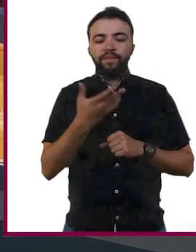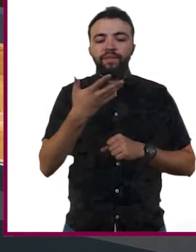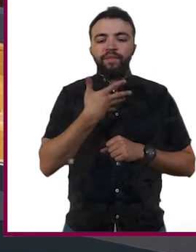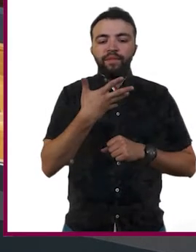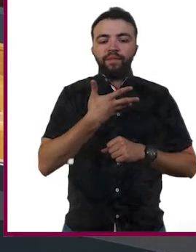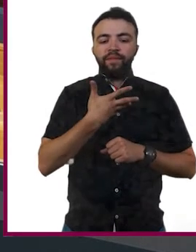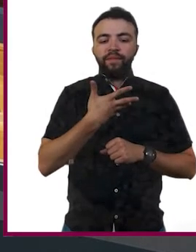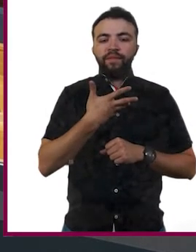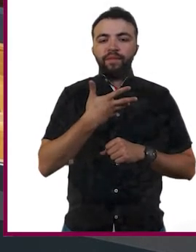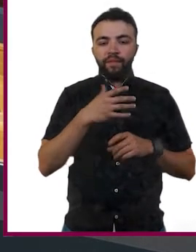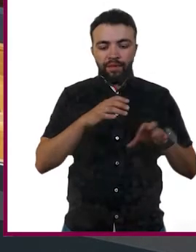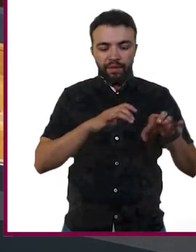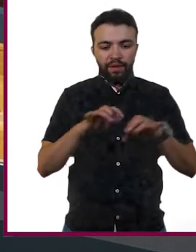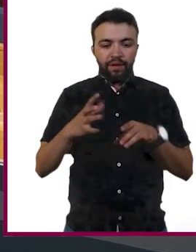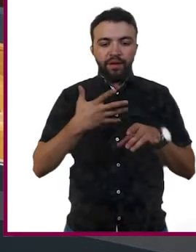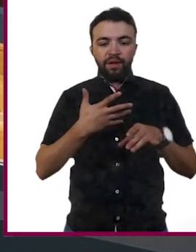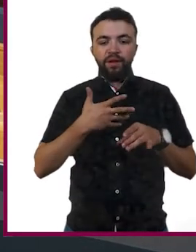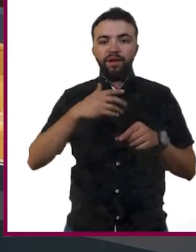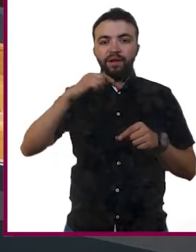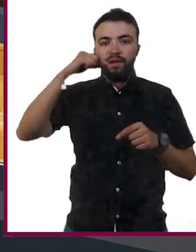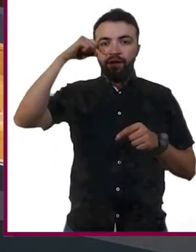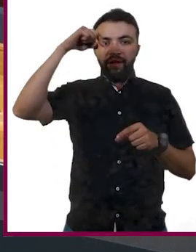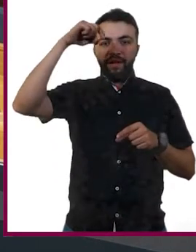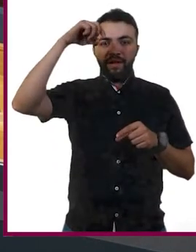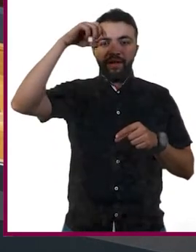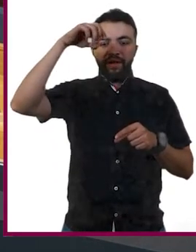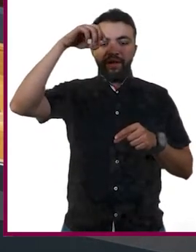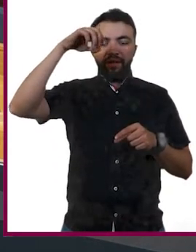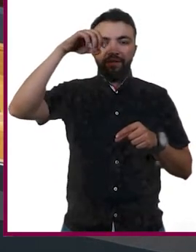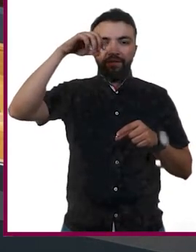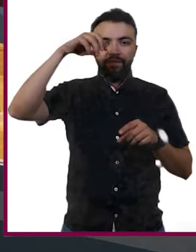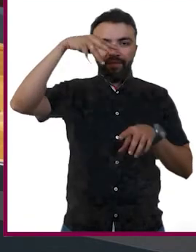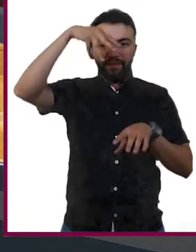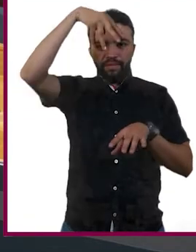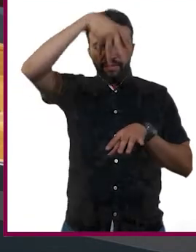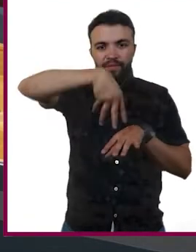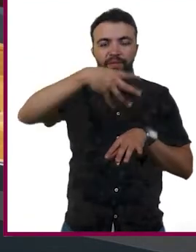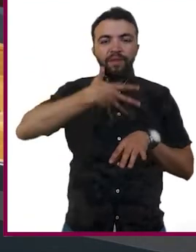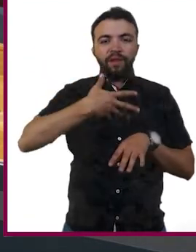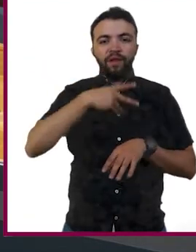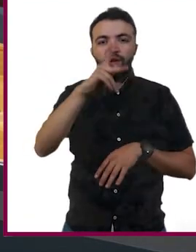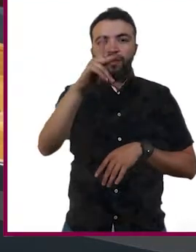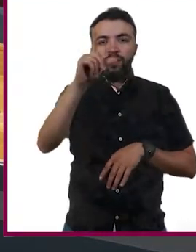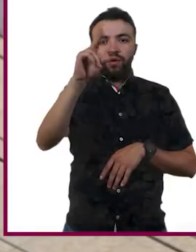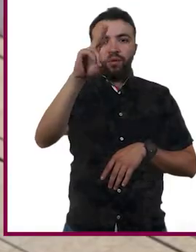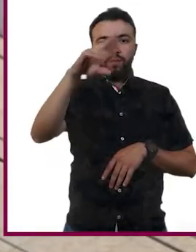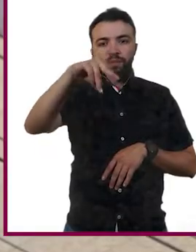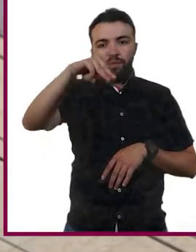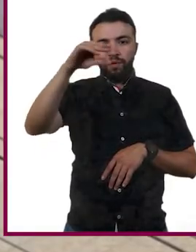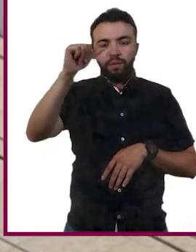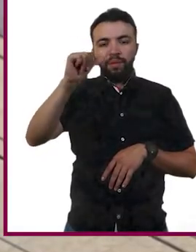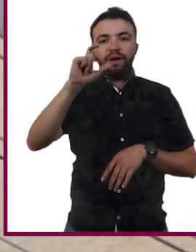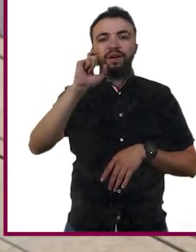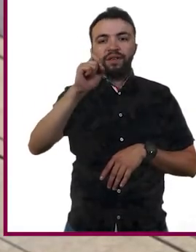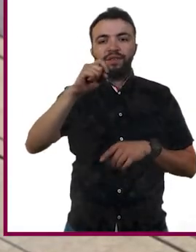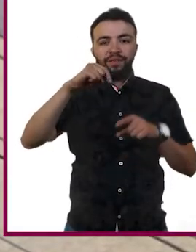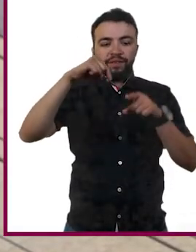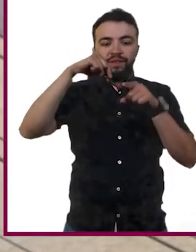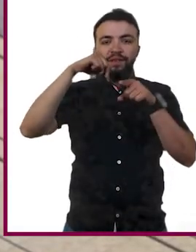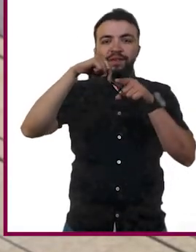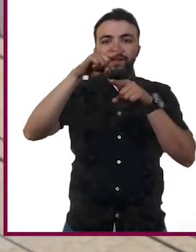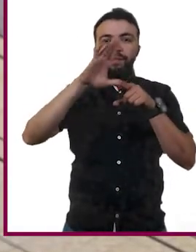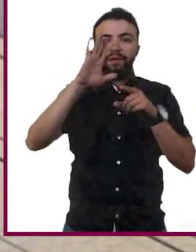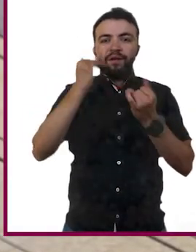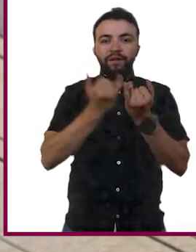arriba tiene una pluma. La pluma rasga la cuerda y en el piano tenemos un martillo